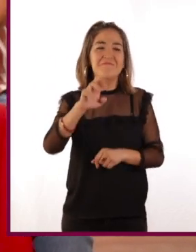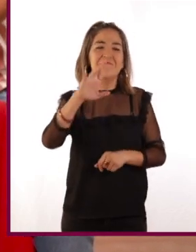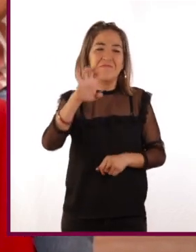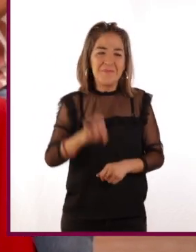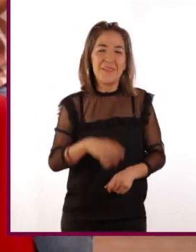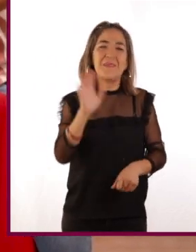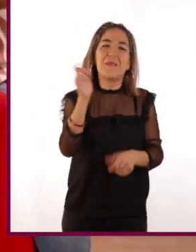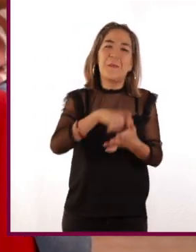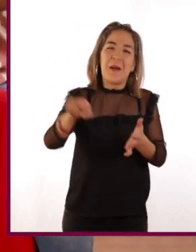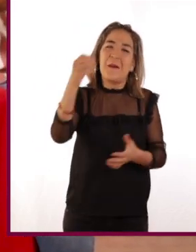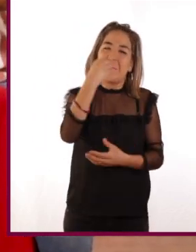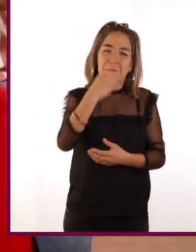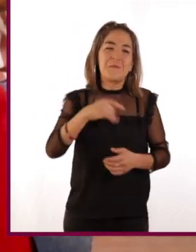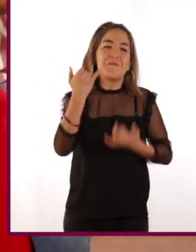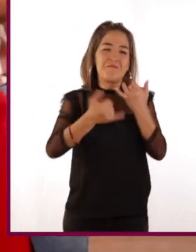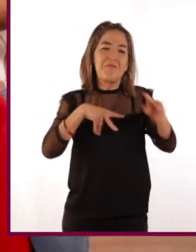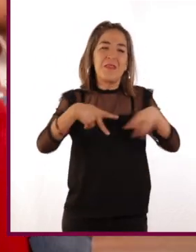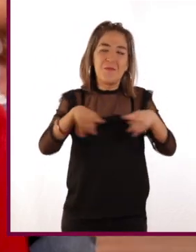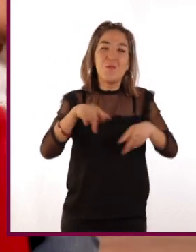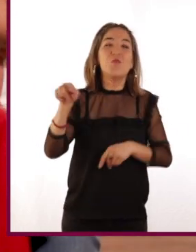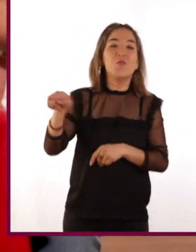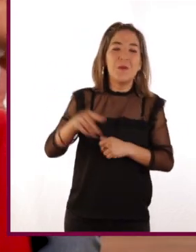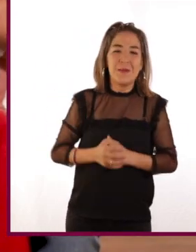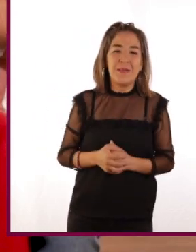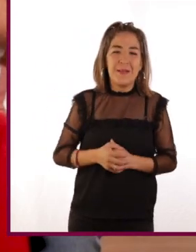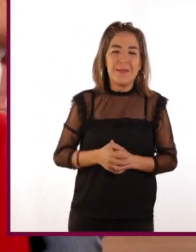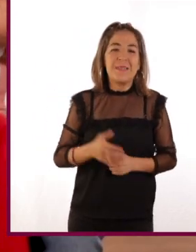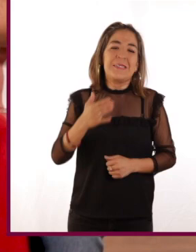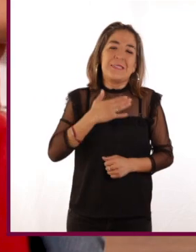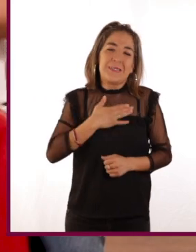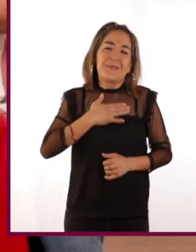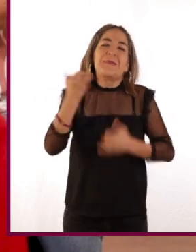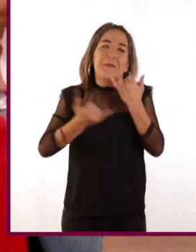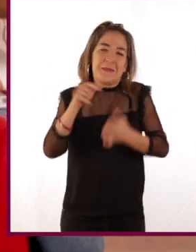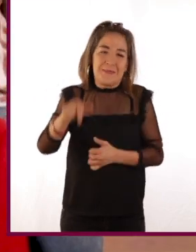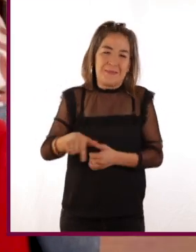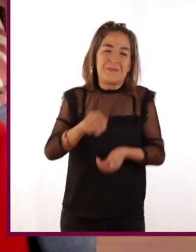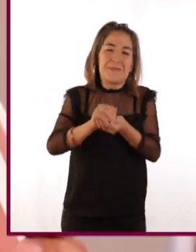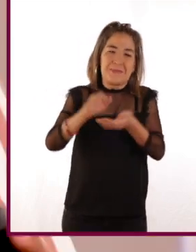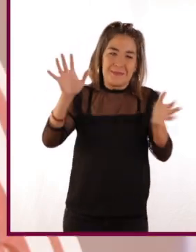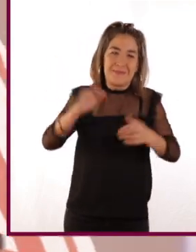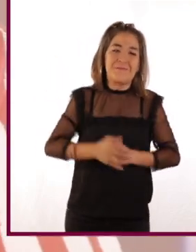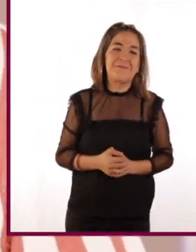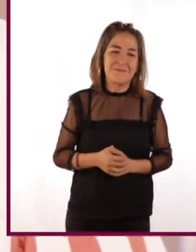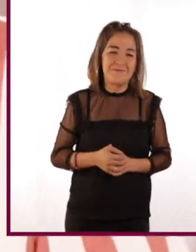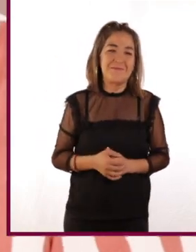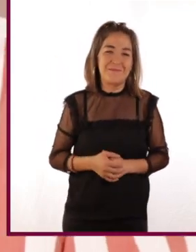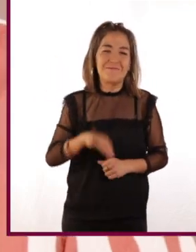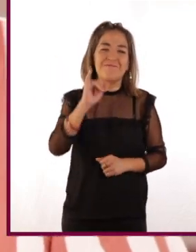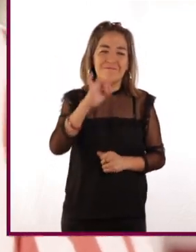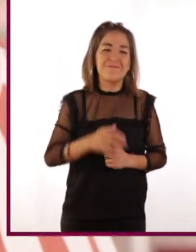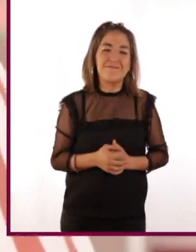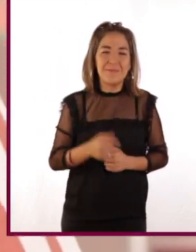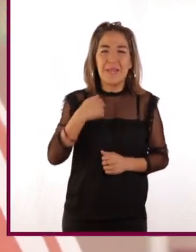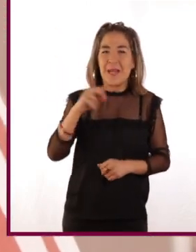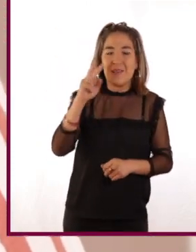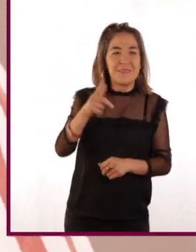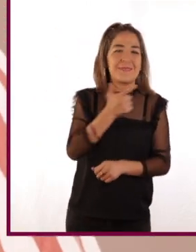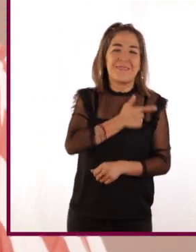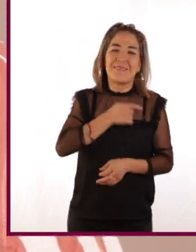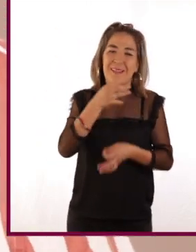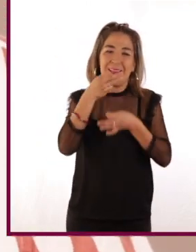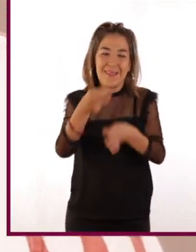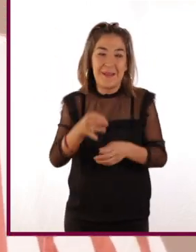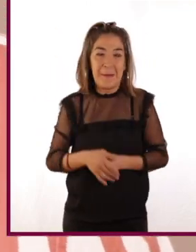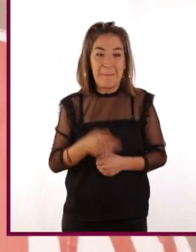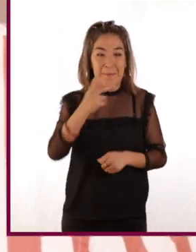serie, fui a comprar comida y estuve practicando fucho. Ah, ya ¿Y veo. tú? Pues yo estuve jugando Calabozos y Dragones. Me